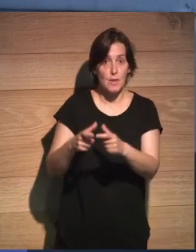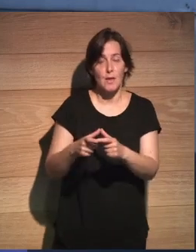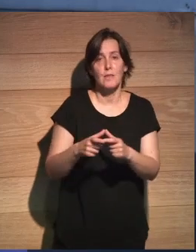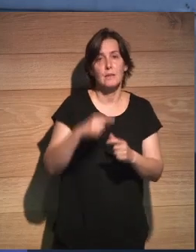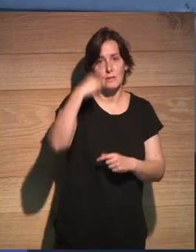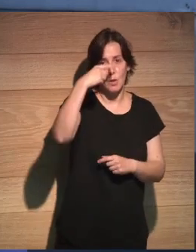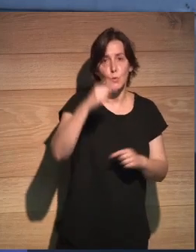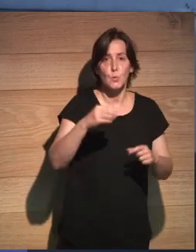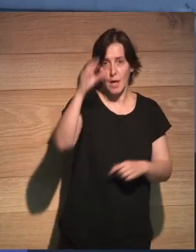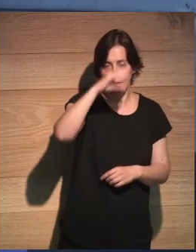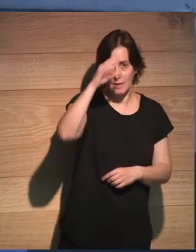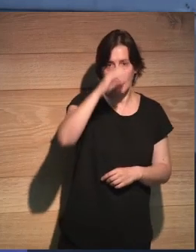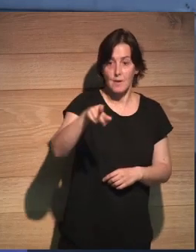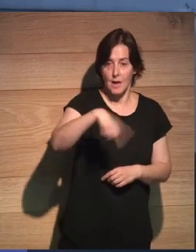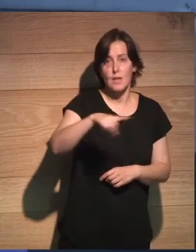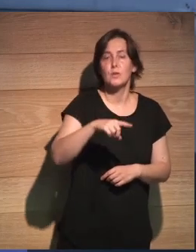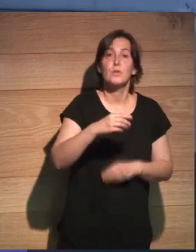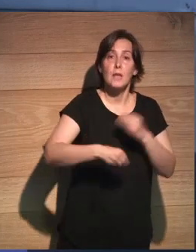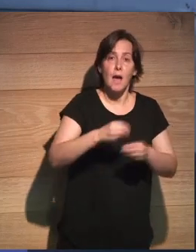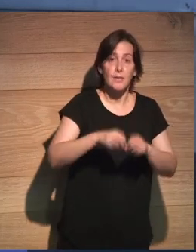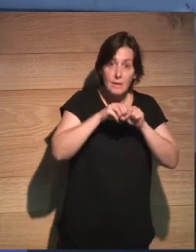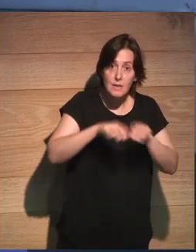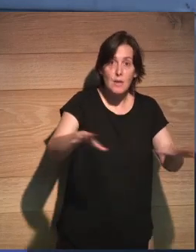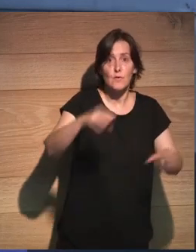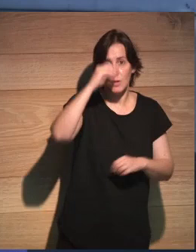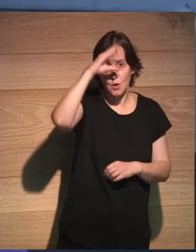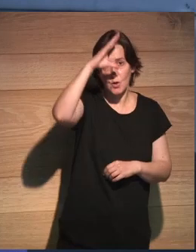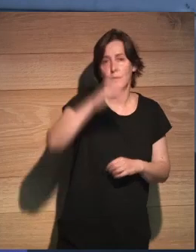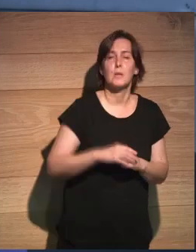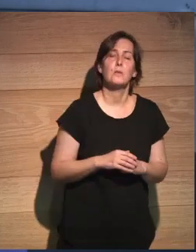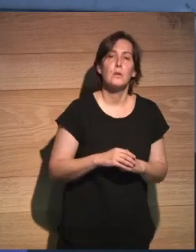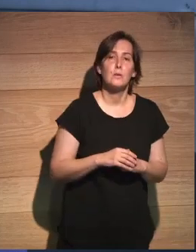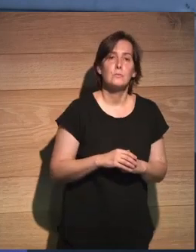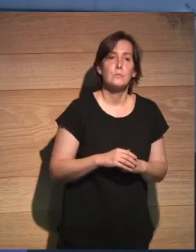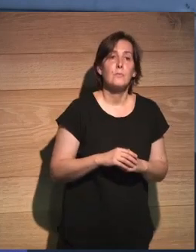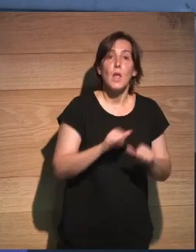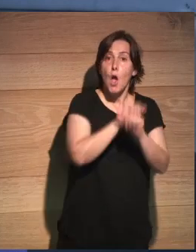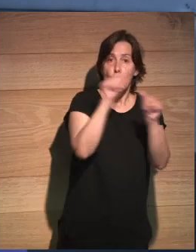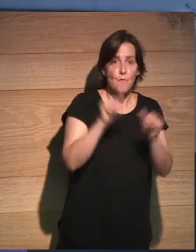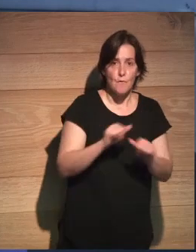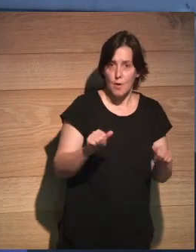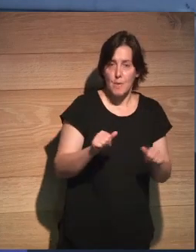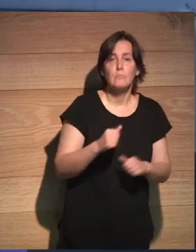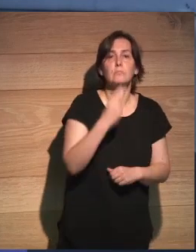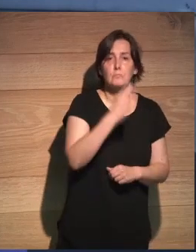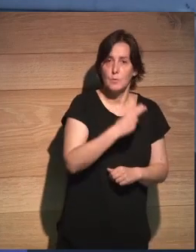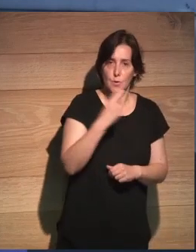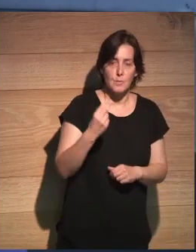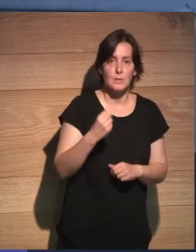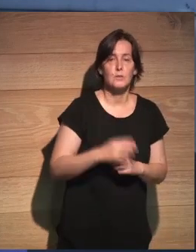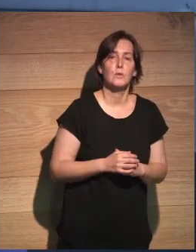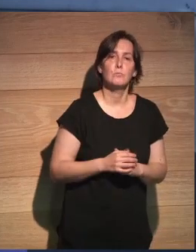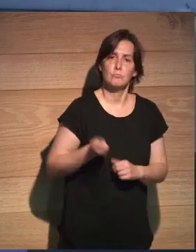científica que tanto están haciendo por difundir ese conocimiento y de una forma, bueno, pues totalmente comprometida y con una